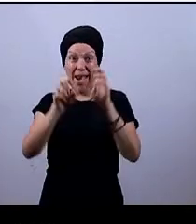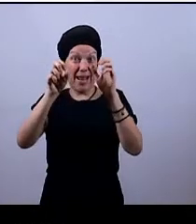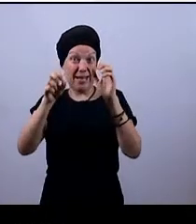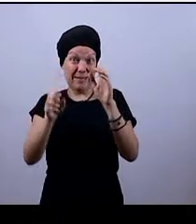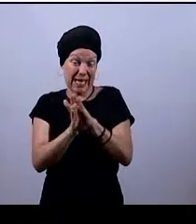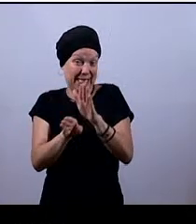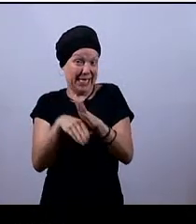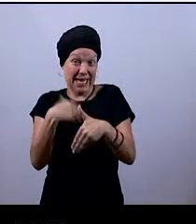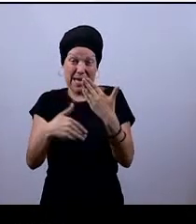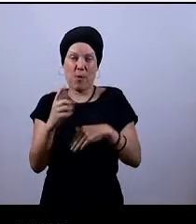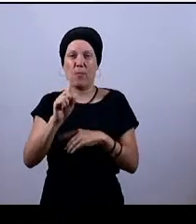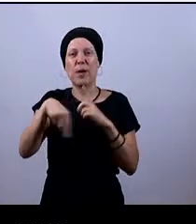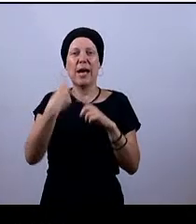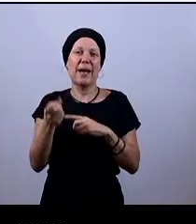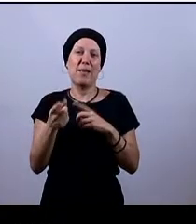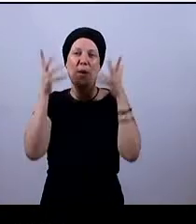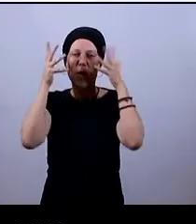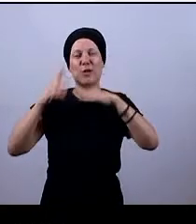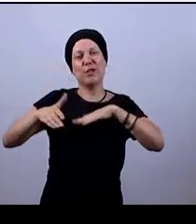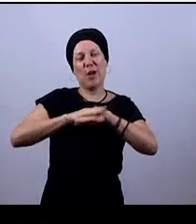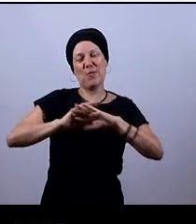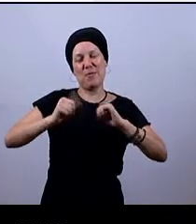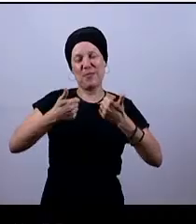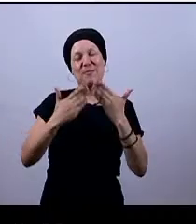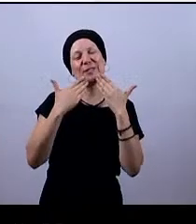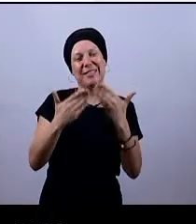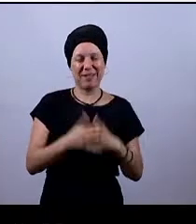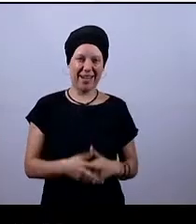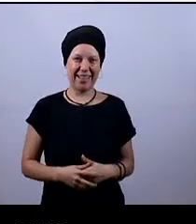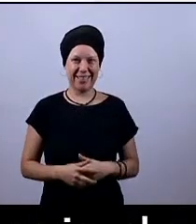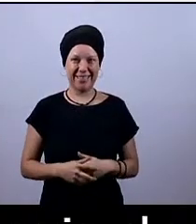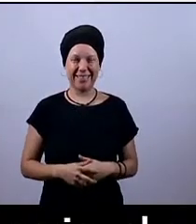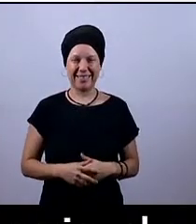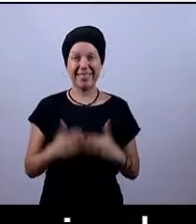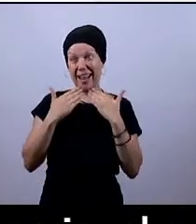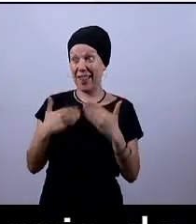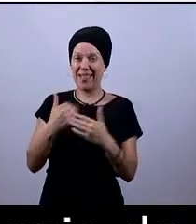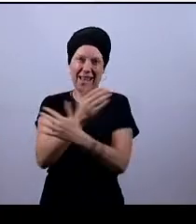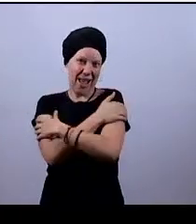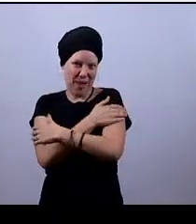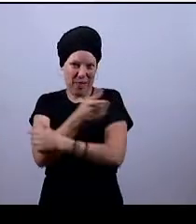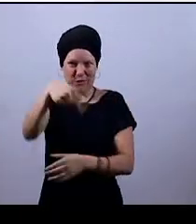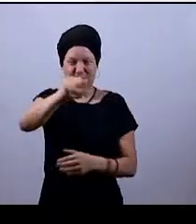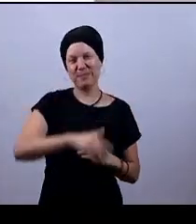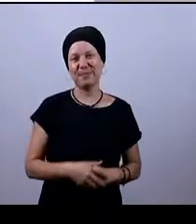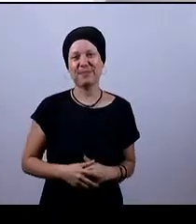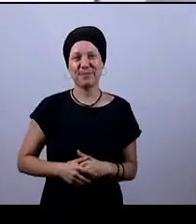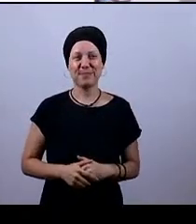volveremos después en ese Consejo de Gobierno. Muchísimas gracias. Muchas gracias. Un abrazo a todos.